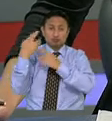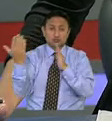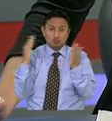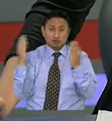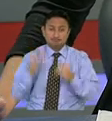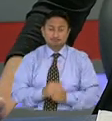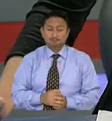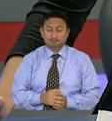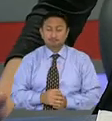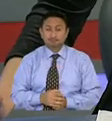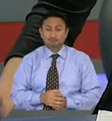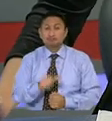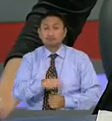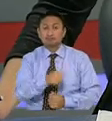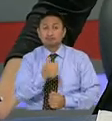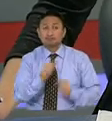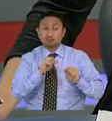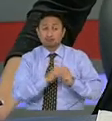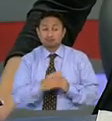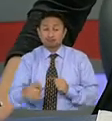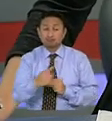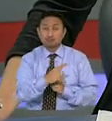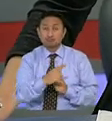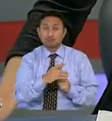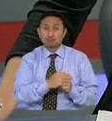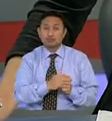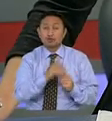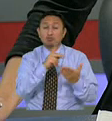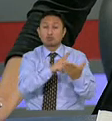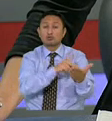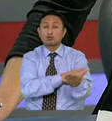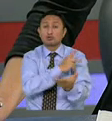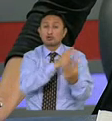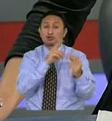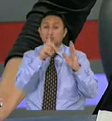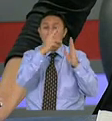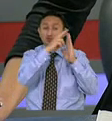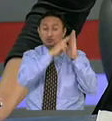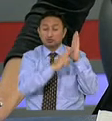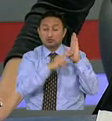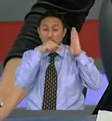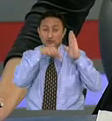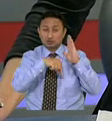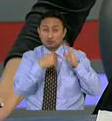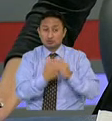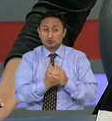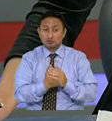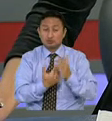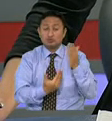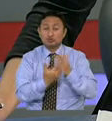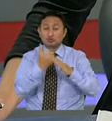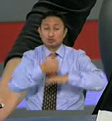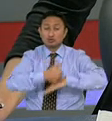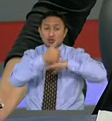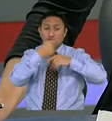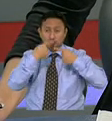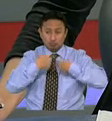otro lado, dieron luz verde a la socialización de un proyecto de reglamento para la designación de la nueva